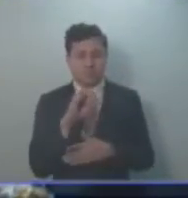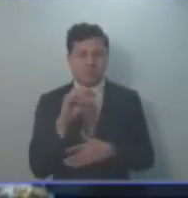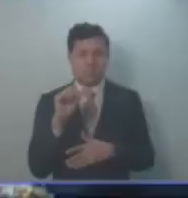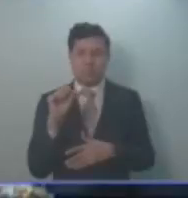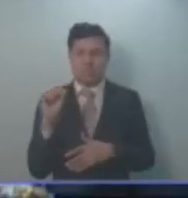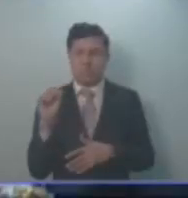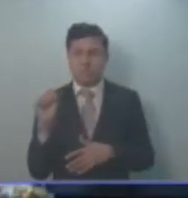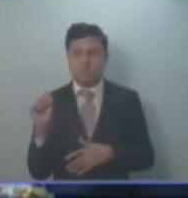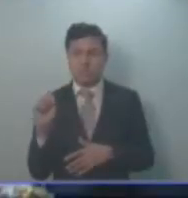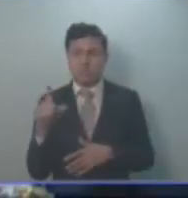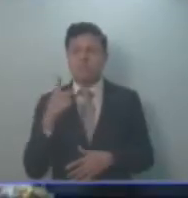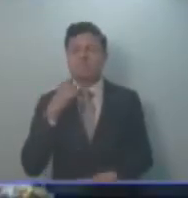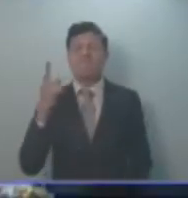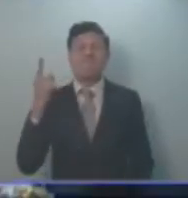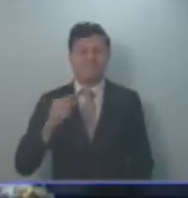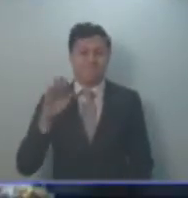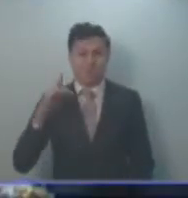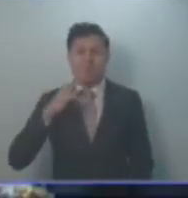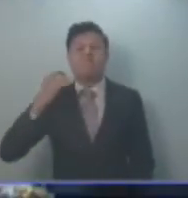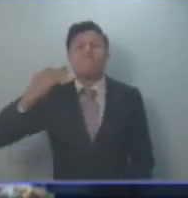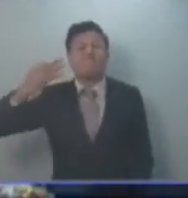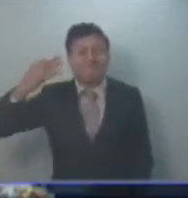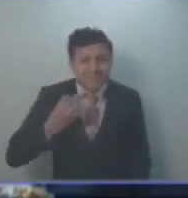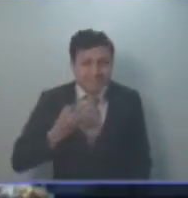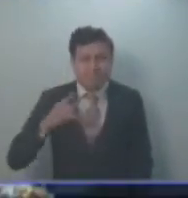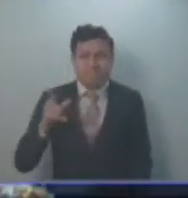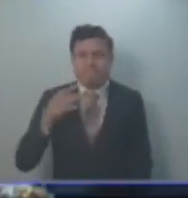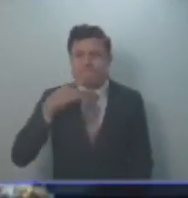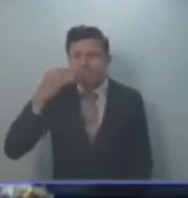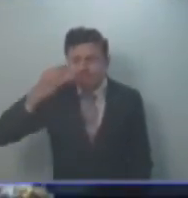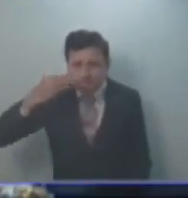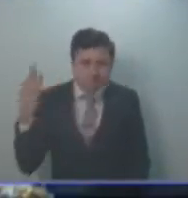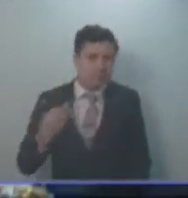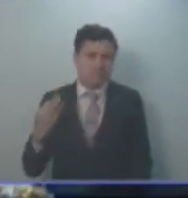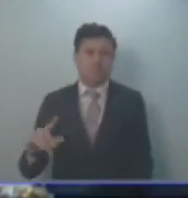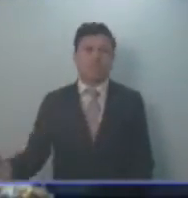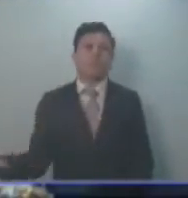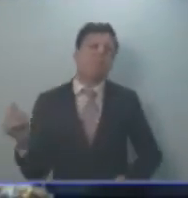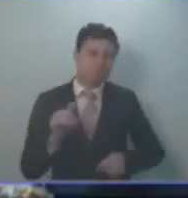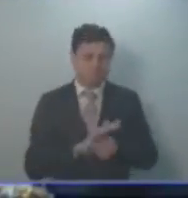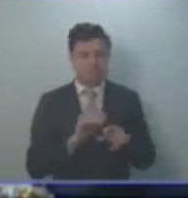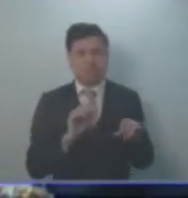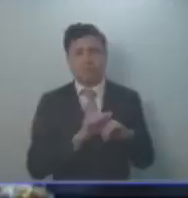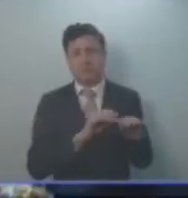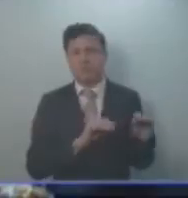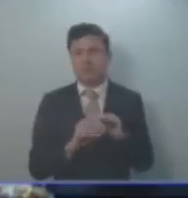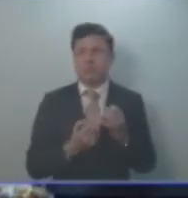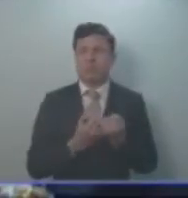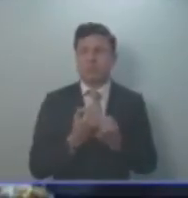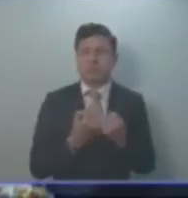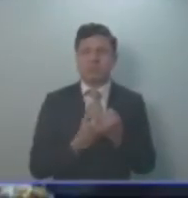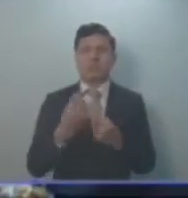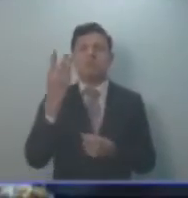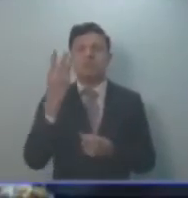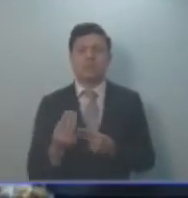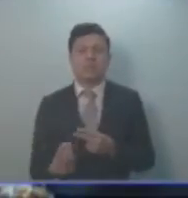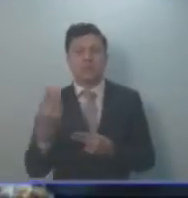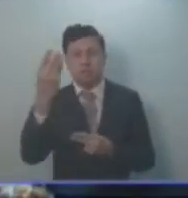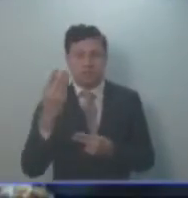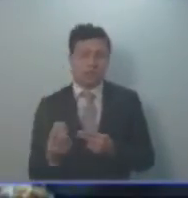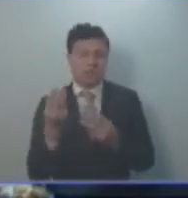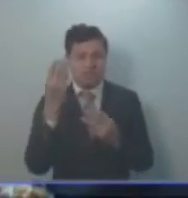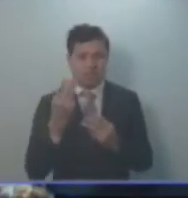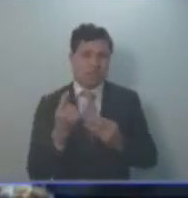Seguro Social está obligado a cubrir la totalidad del subsidio diario por incapacidad